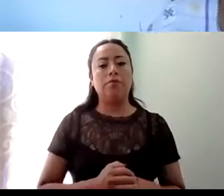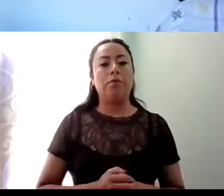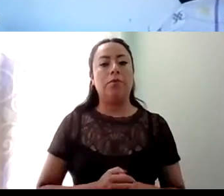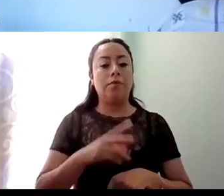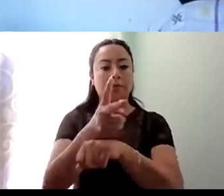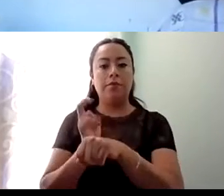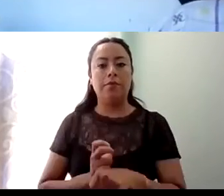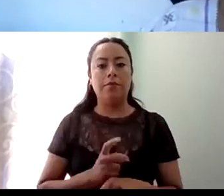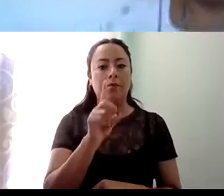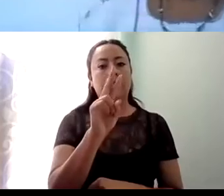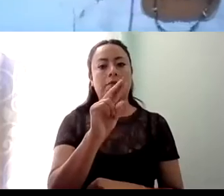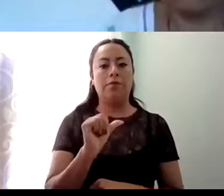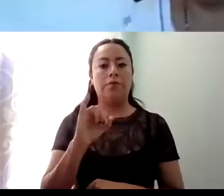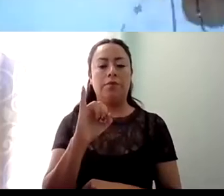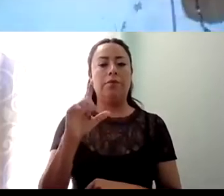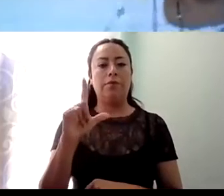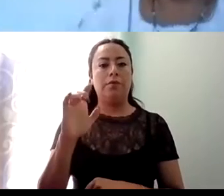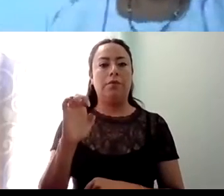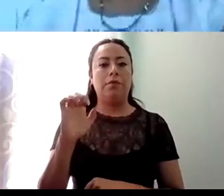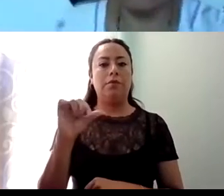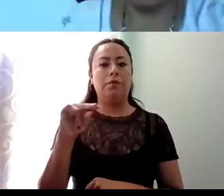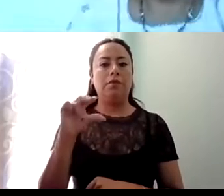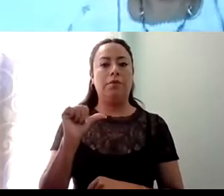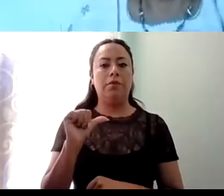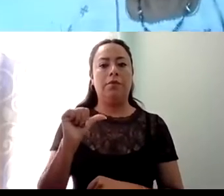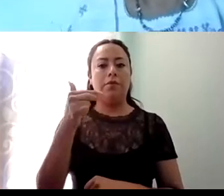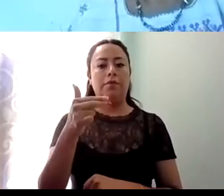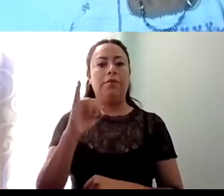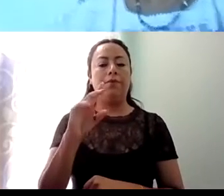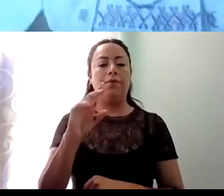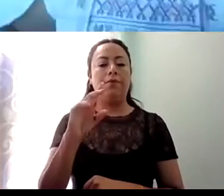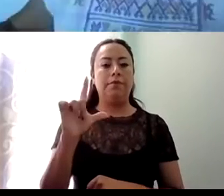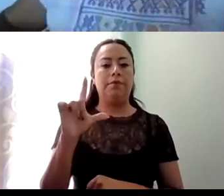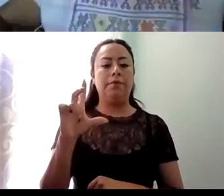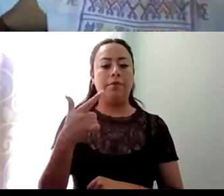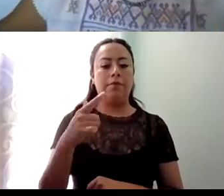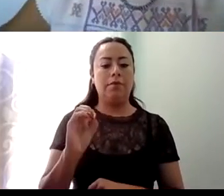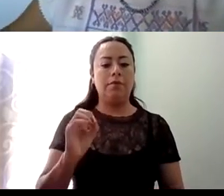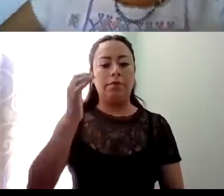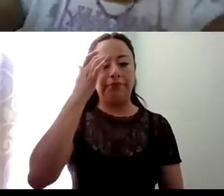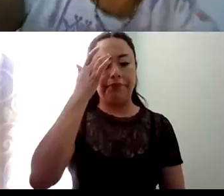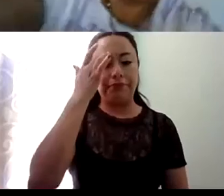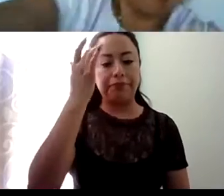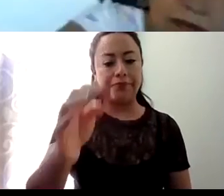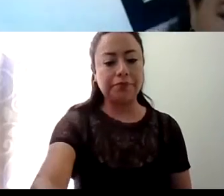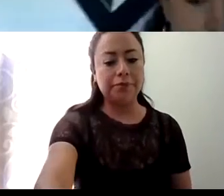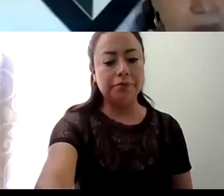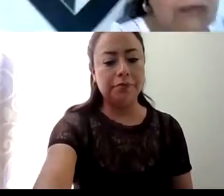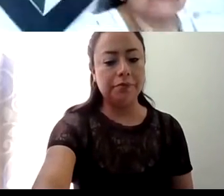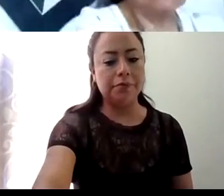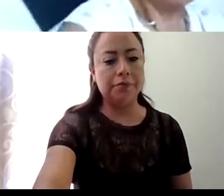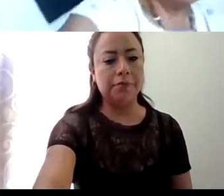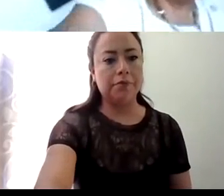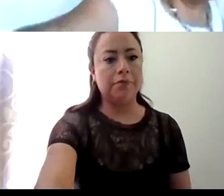Doctora Ileana Hidalgo Rioja, quien viene a presentar ante las y los diputados integrantes de esta Comisión de Derechos Humanos